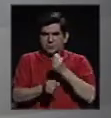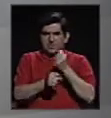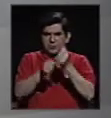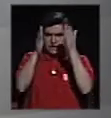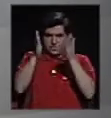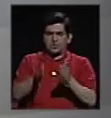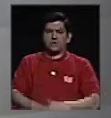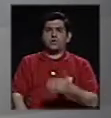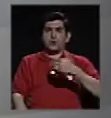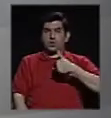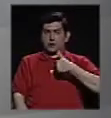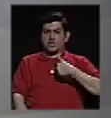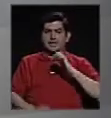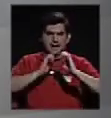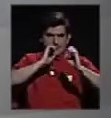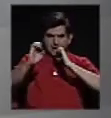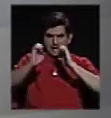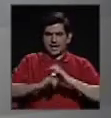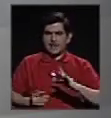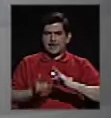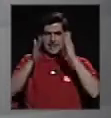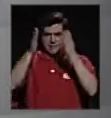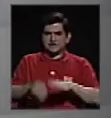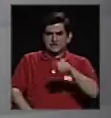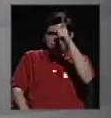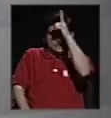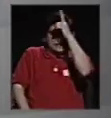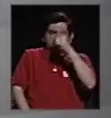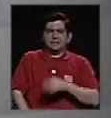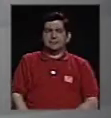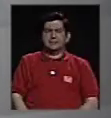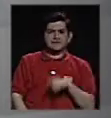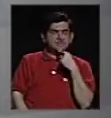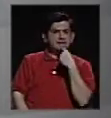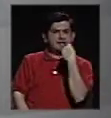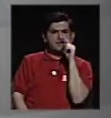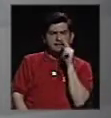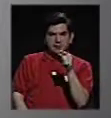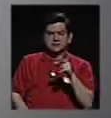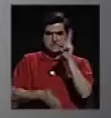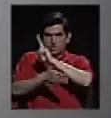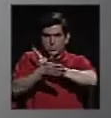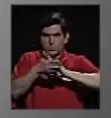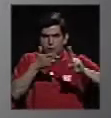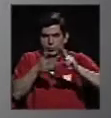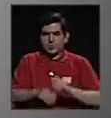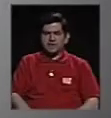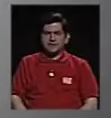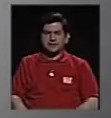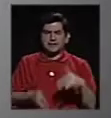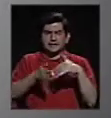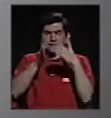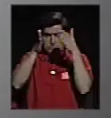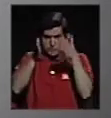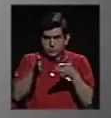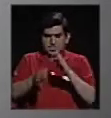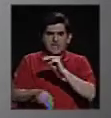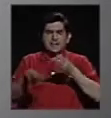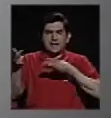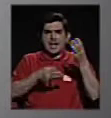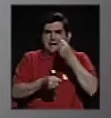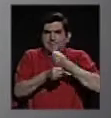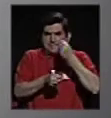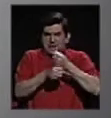le traemos una entrevista con un experto alemán que afirma que las universidades, los estudiantes y el mercado